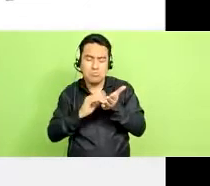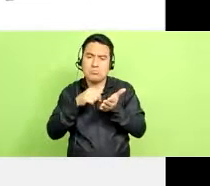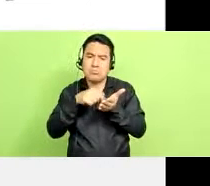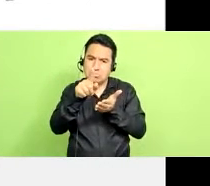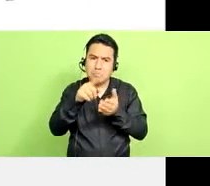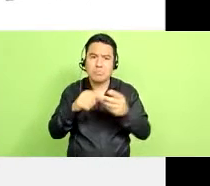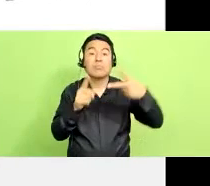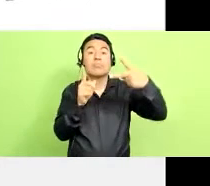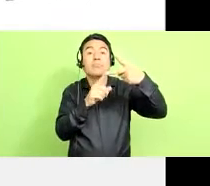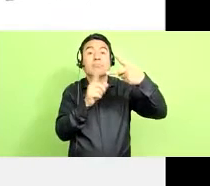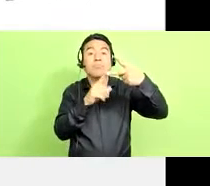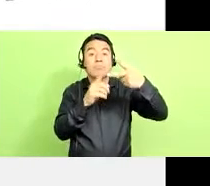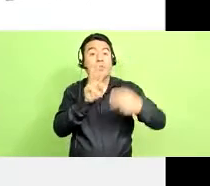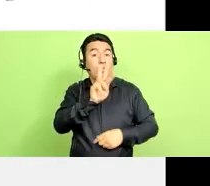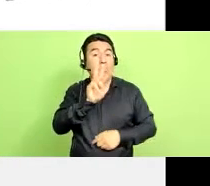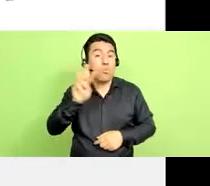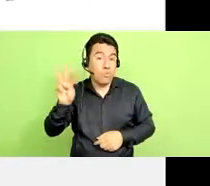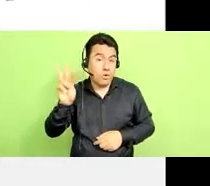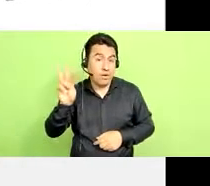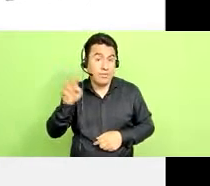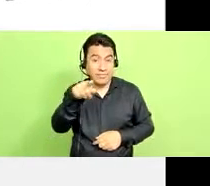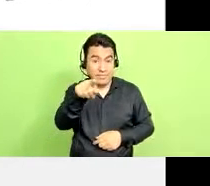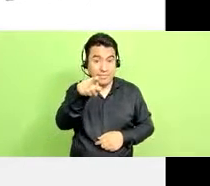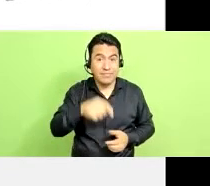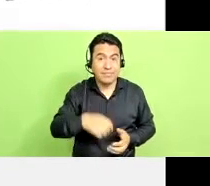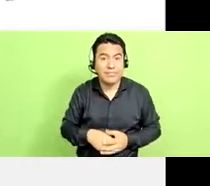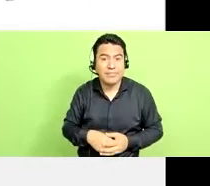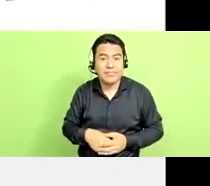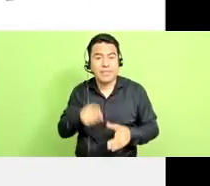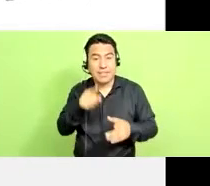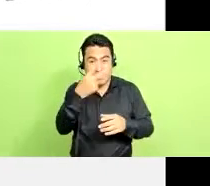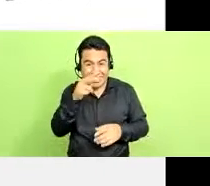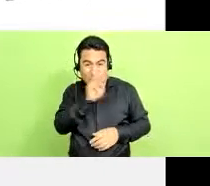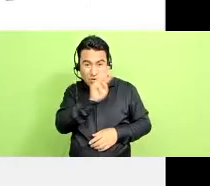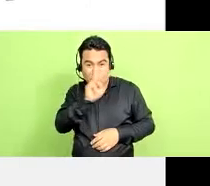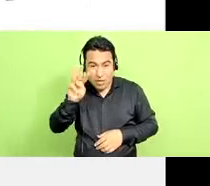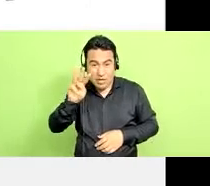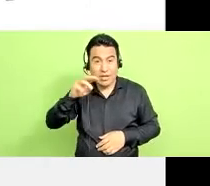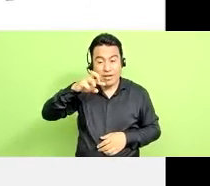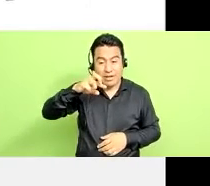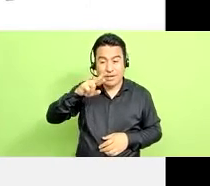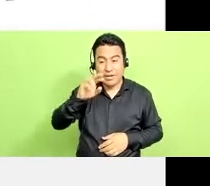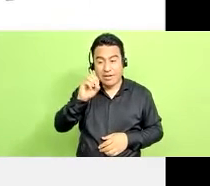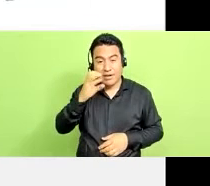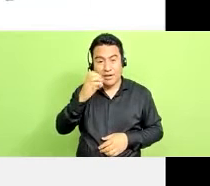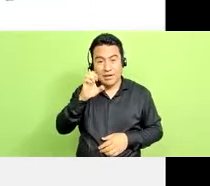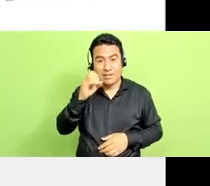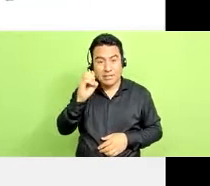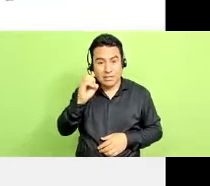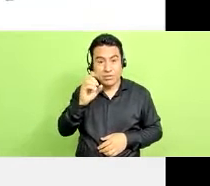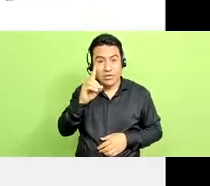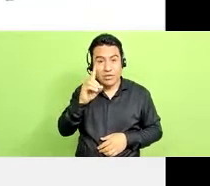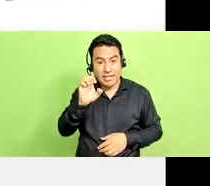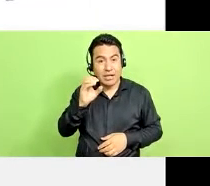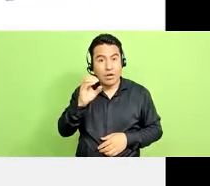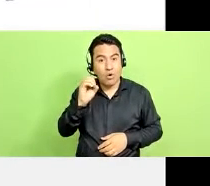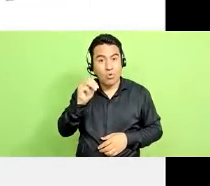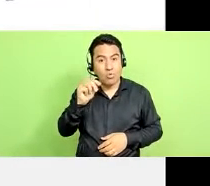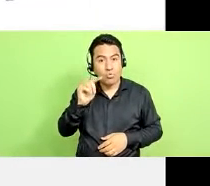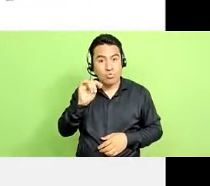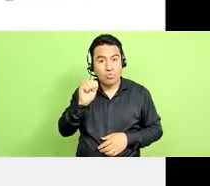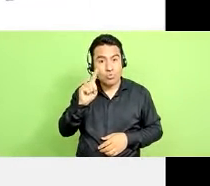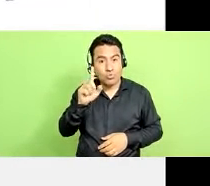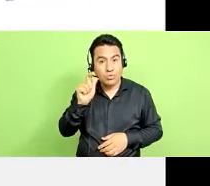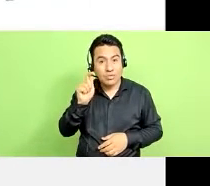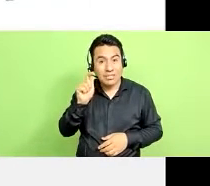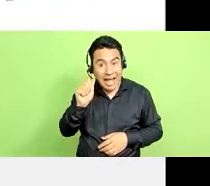tenemos un proceso de consulta en la web proceso de consulta punto vivienda punto punto p en donde